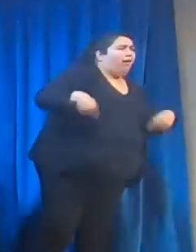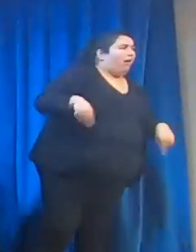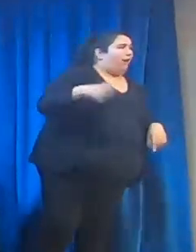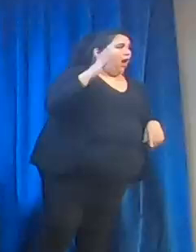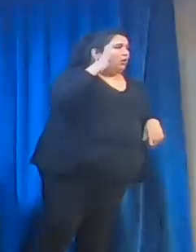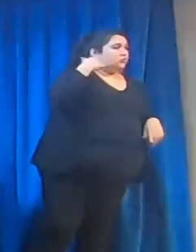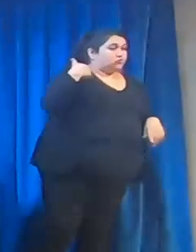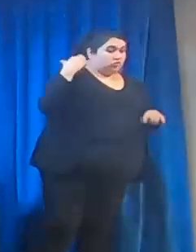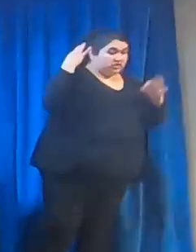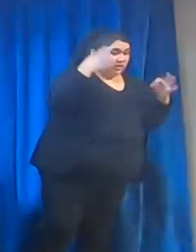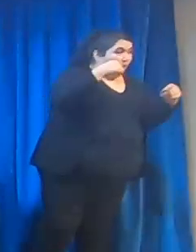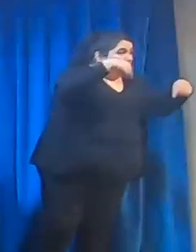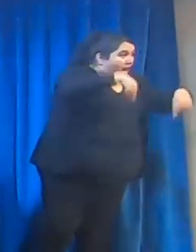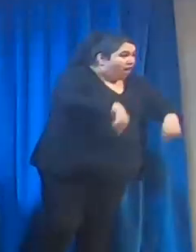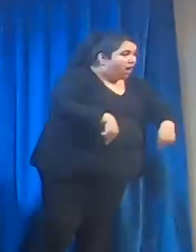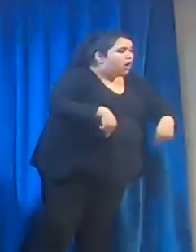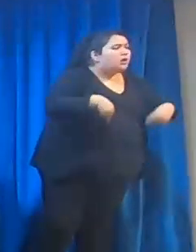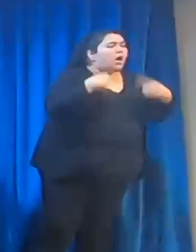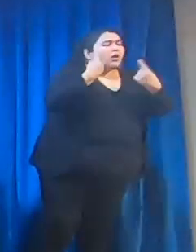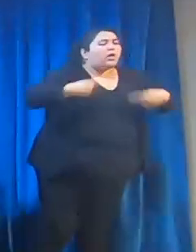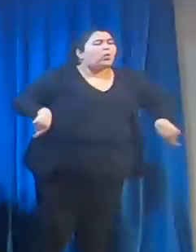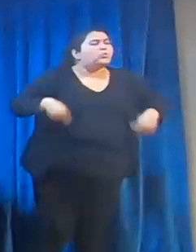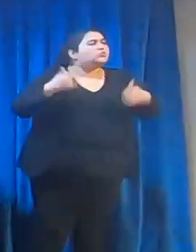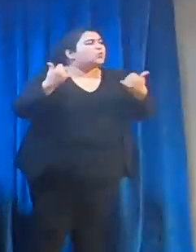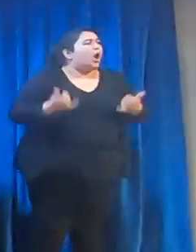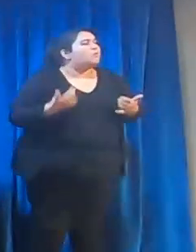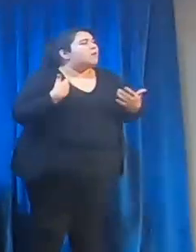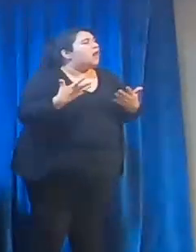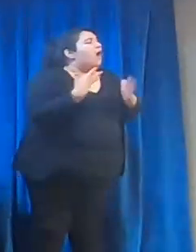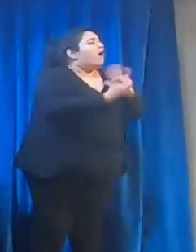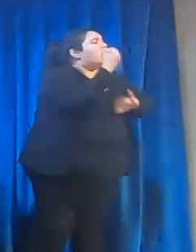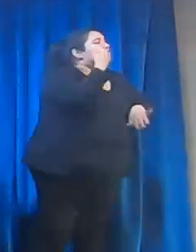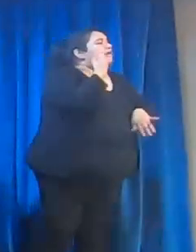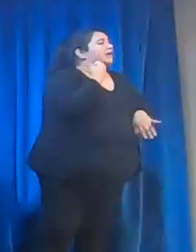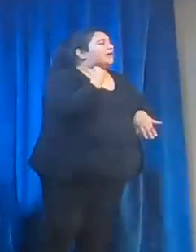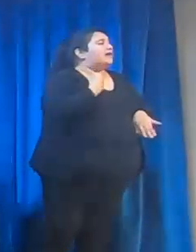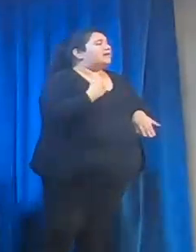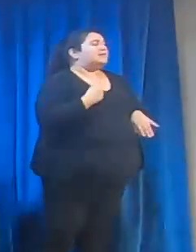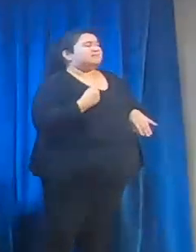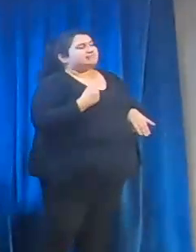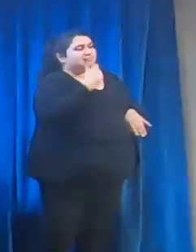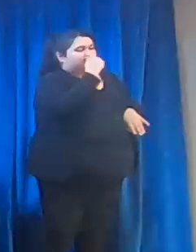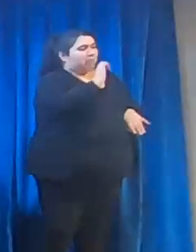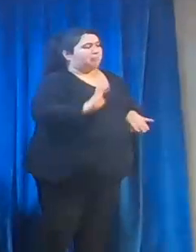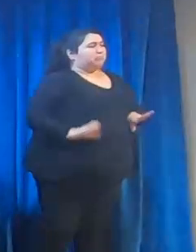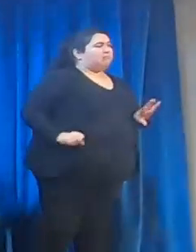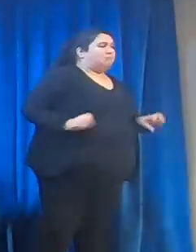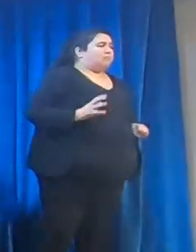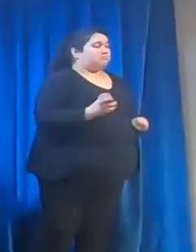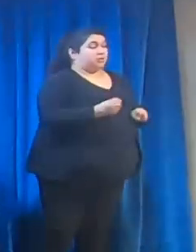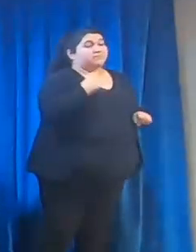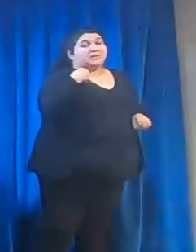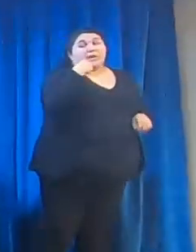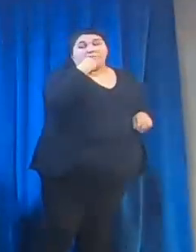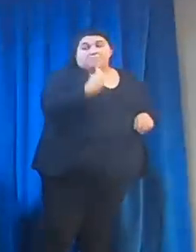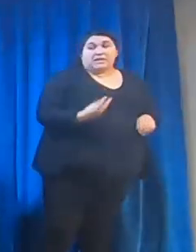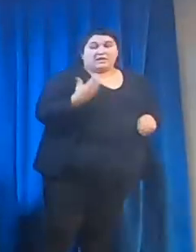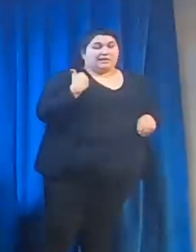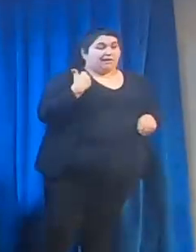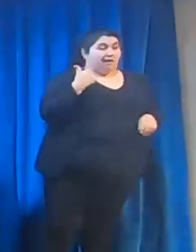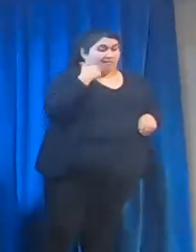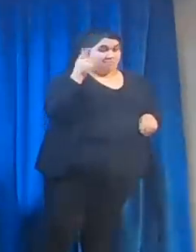acá y yo tengo algunos recursos para conseguir cosas. Básicamente mi recurso es mi hija Catalina, la